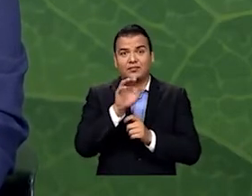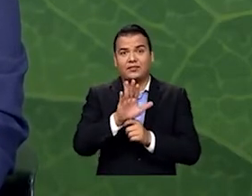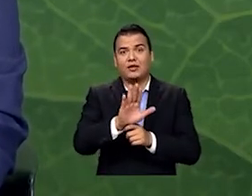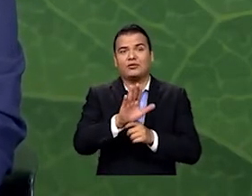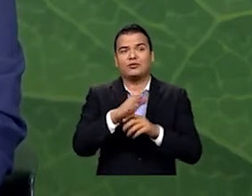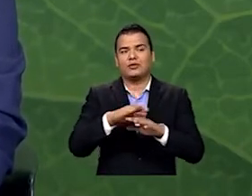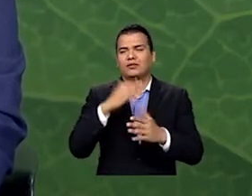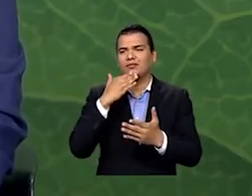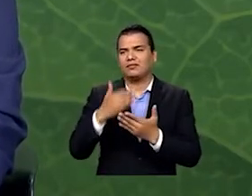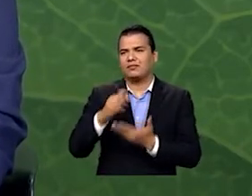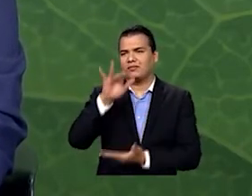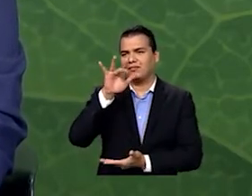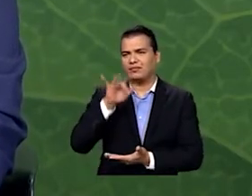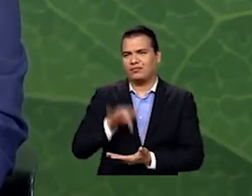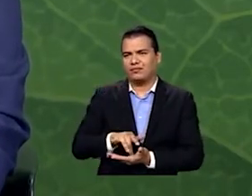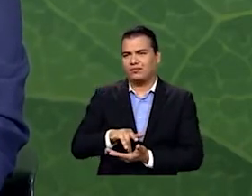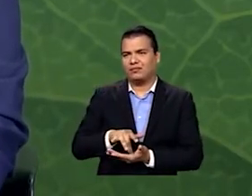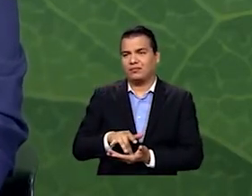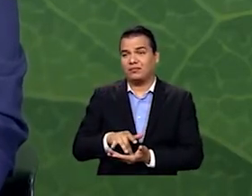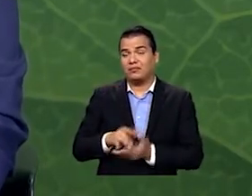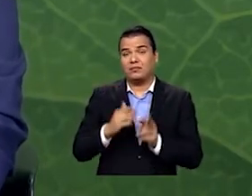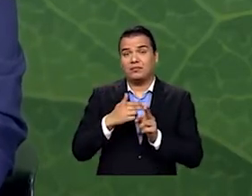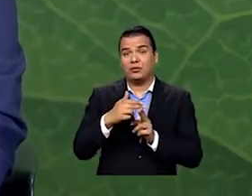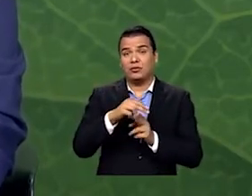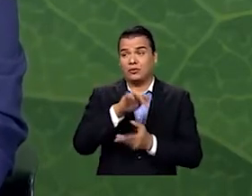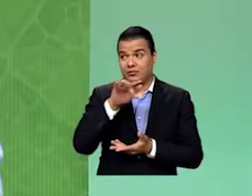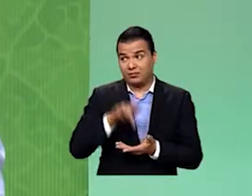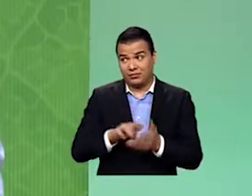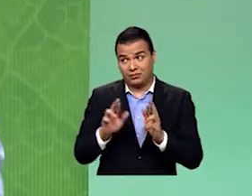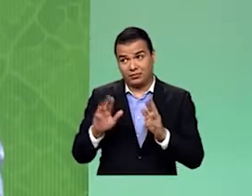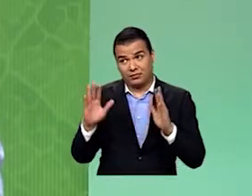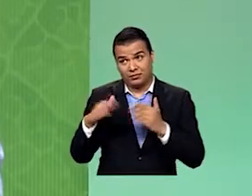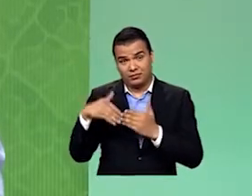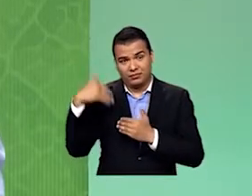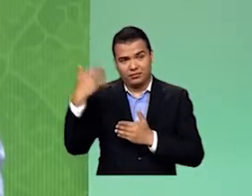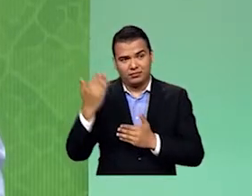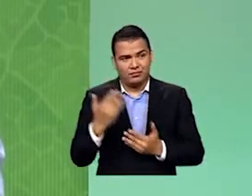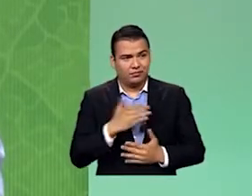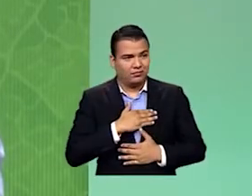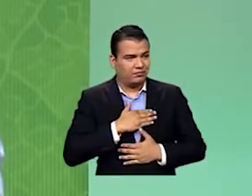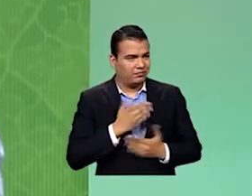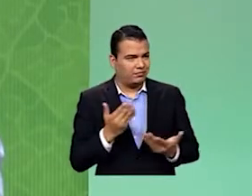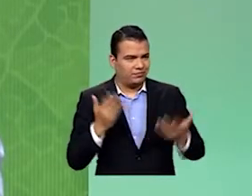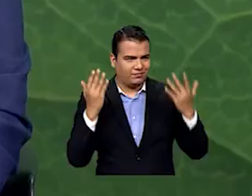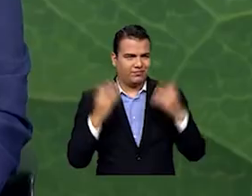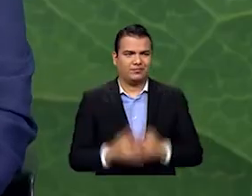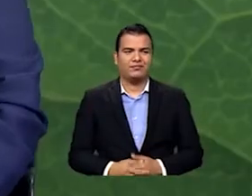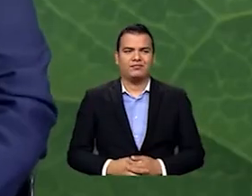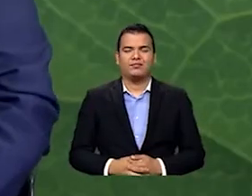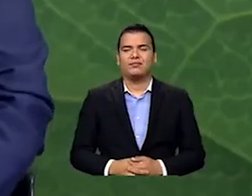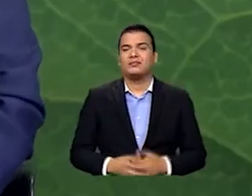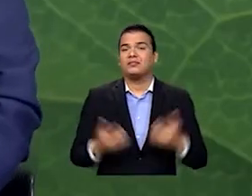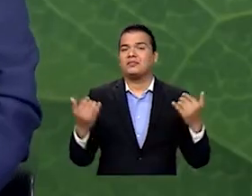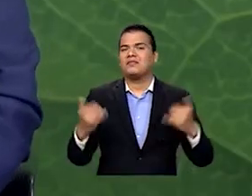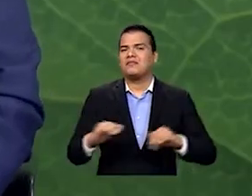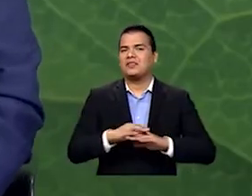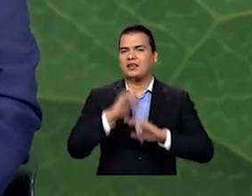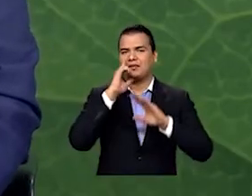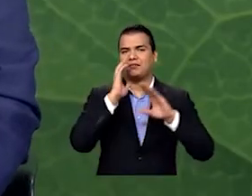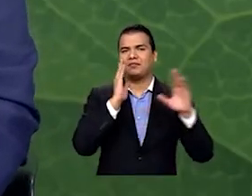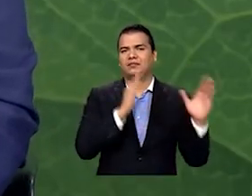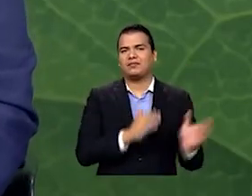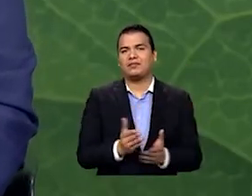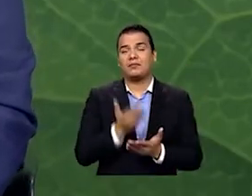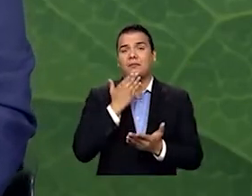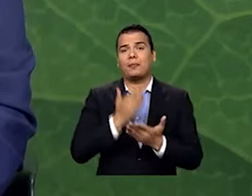biodiversidad. Muchísimas gracias por estar con nosotros y lo esperamos pues en una próxima oportunidad. Muchísimas gracias Wilson y a todos los televidentes. Se nos ha terminado el tiempo por